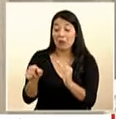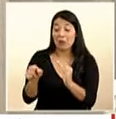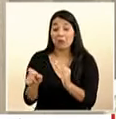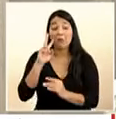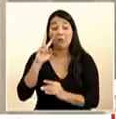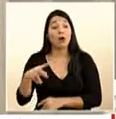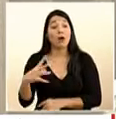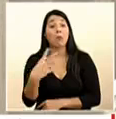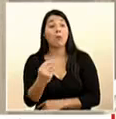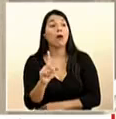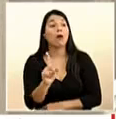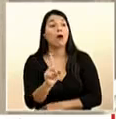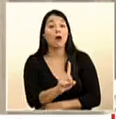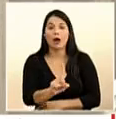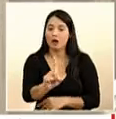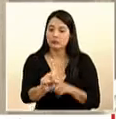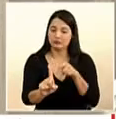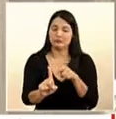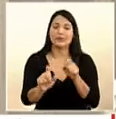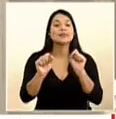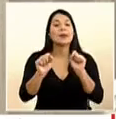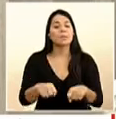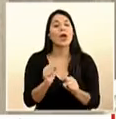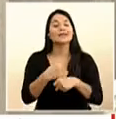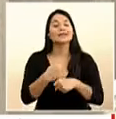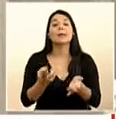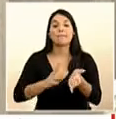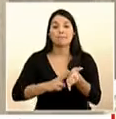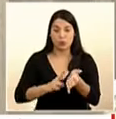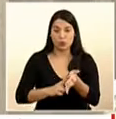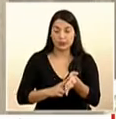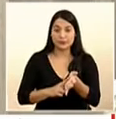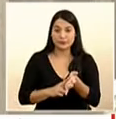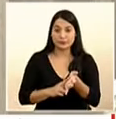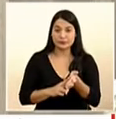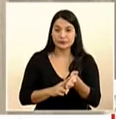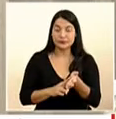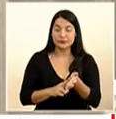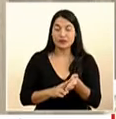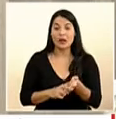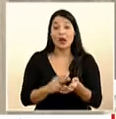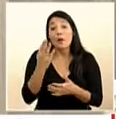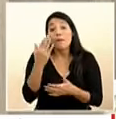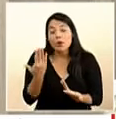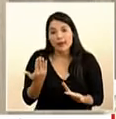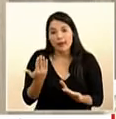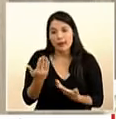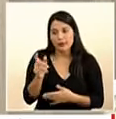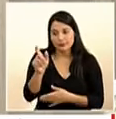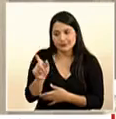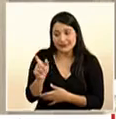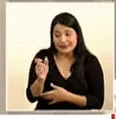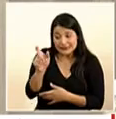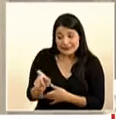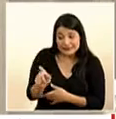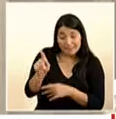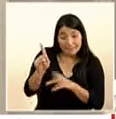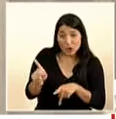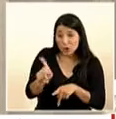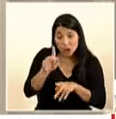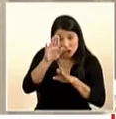síntomas verdad y hasta que no se logre demostrar que ya no tiene el virus pues se pueda también hacer una multa porque es un asunto que ya hemos aludido